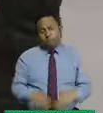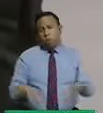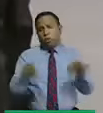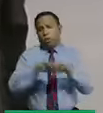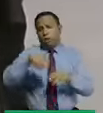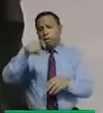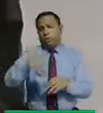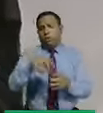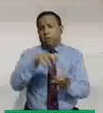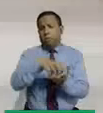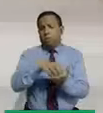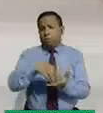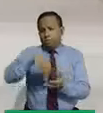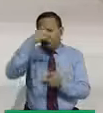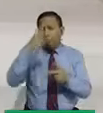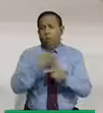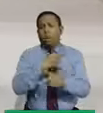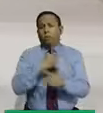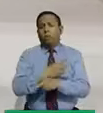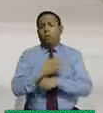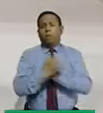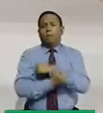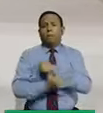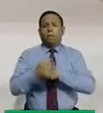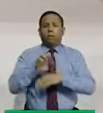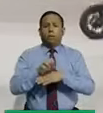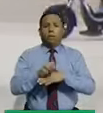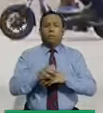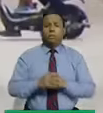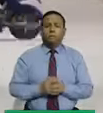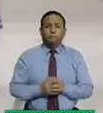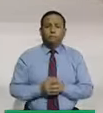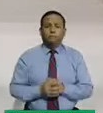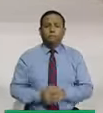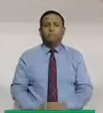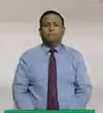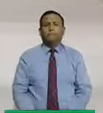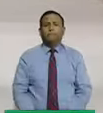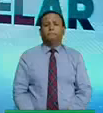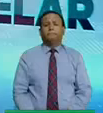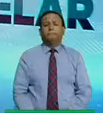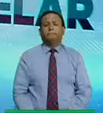provincia más violenta del país. Informó Adriana Peralta.